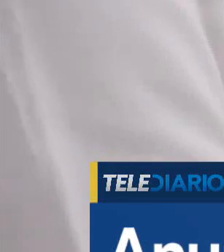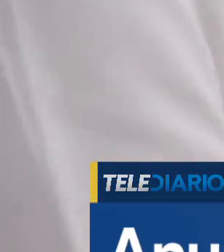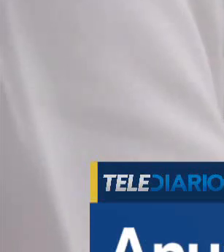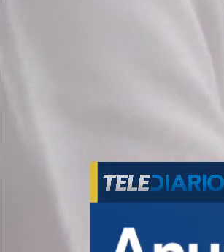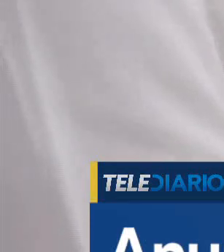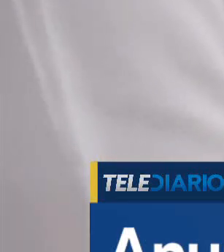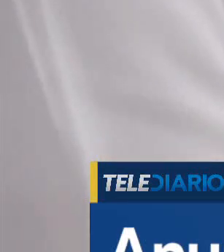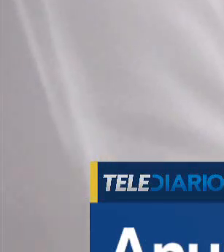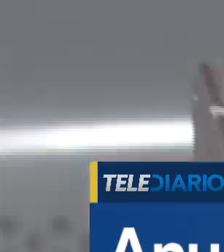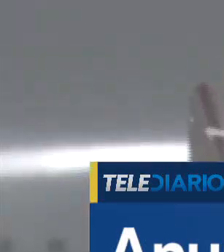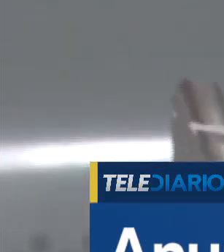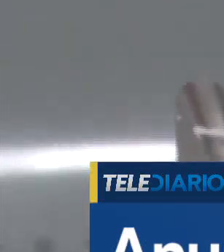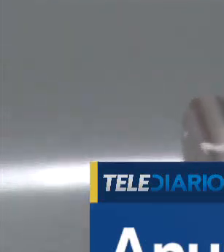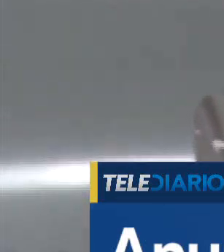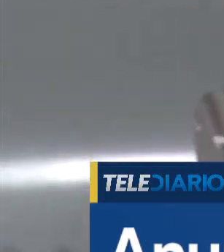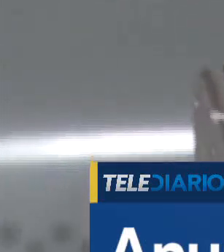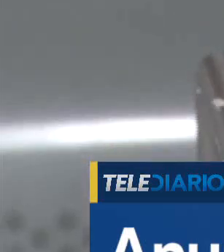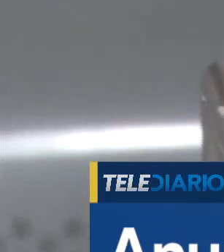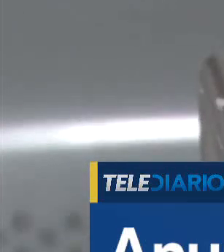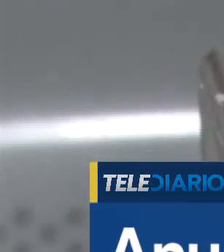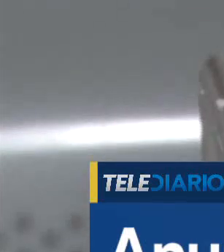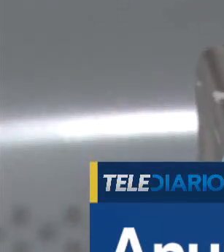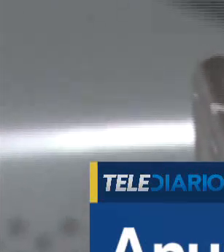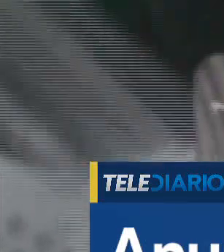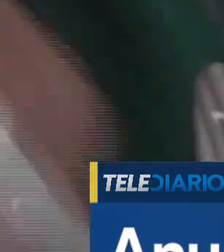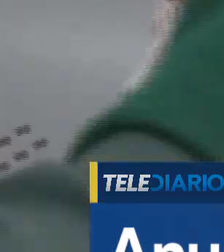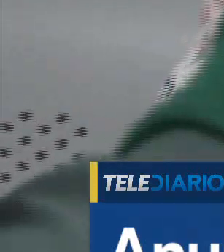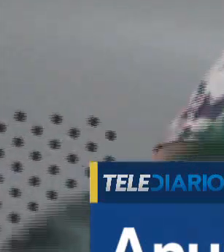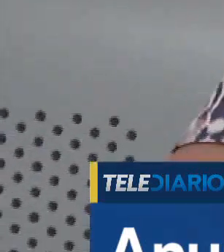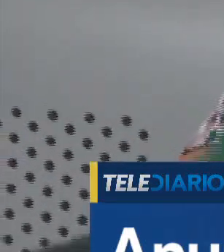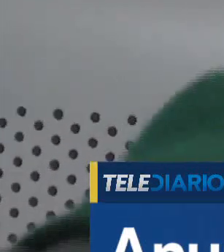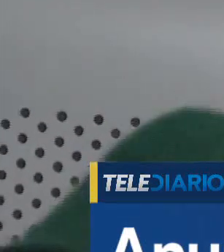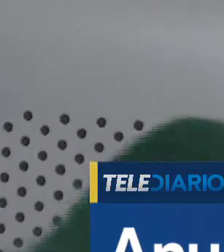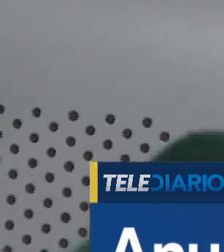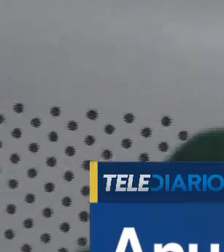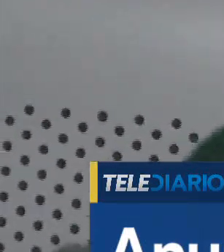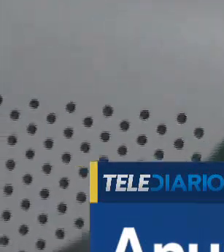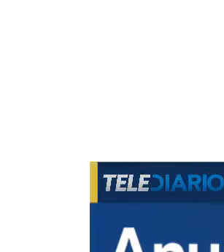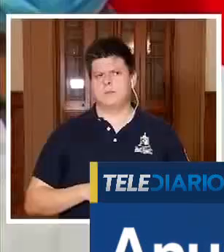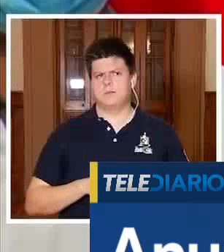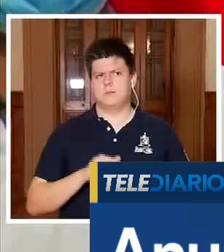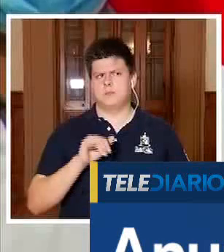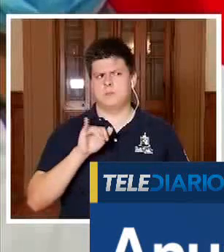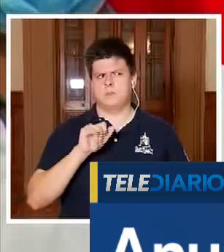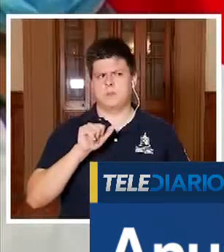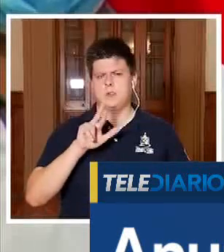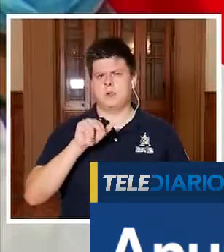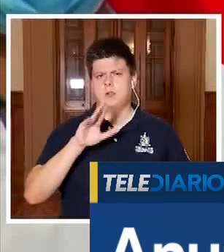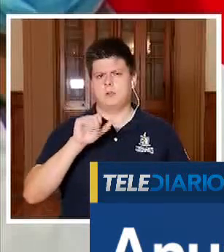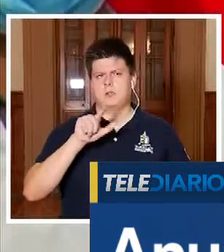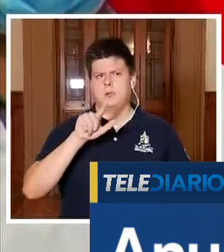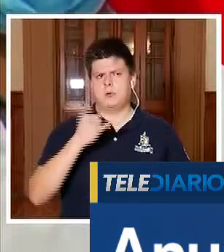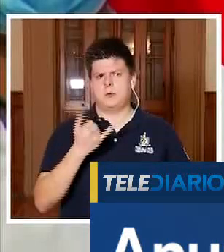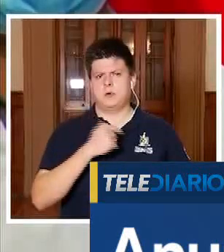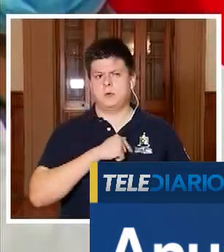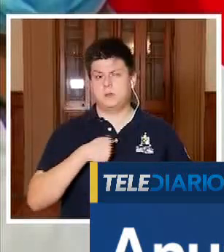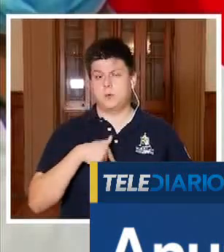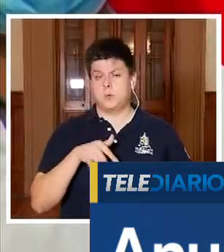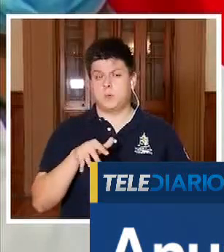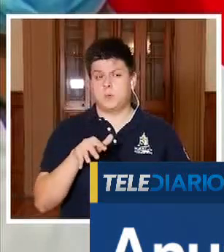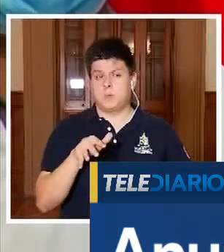dosis, mientras que se espera que sea la próxima semana cuando lleguen 150.000 dosis más. Tenemos